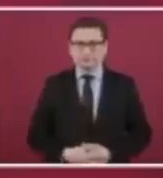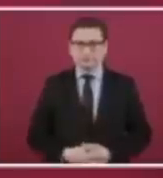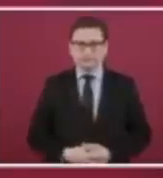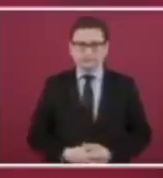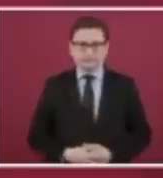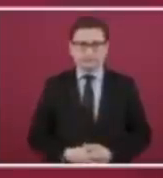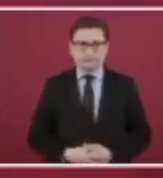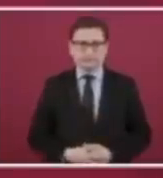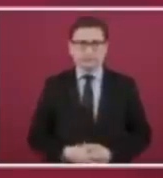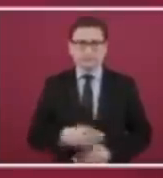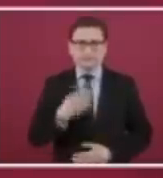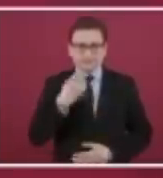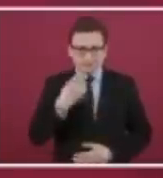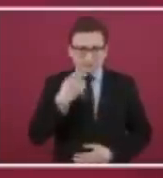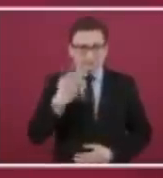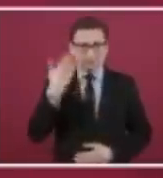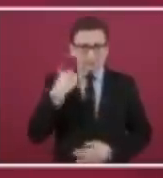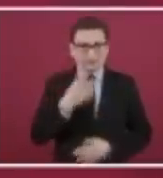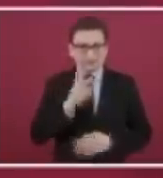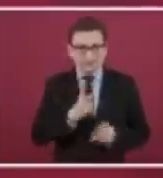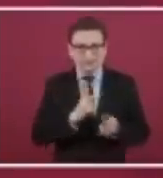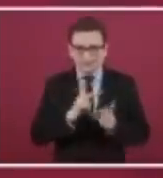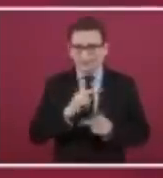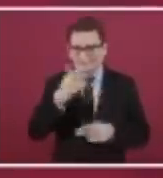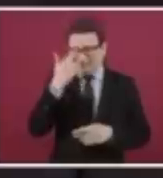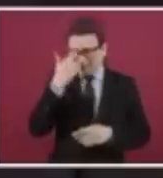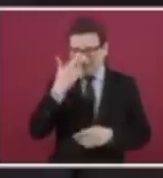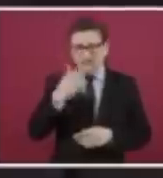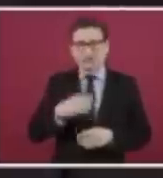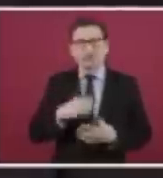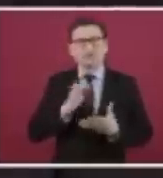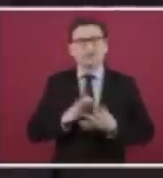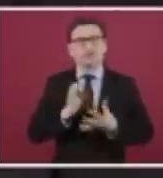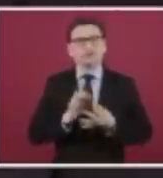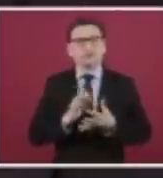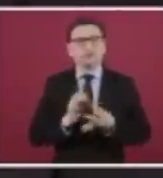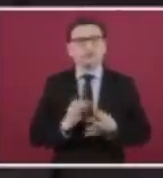Era lo que les comentaba también en una ocasión de